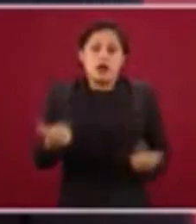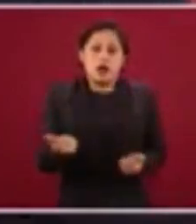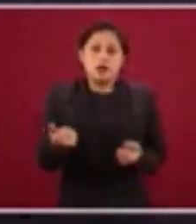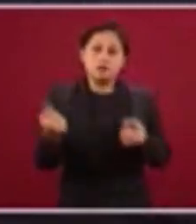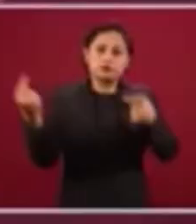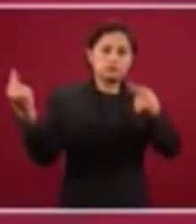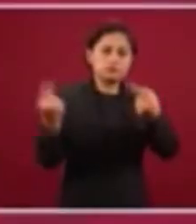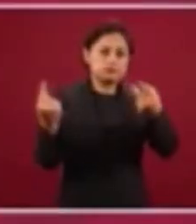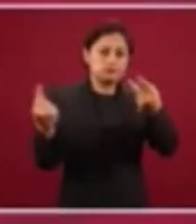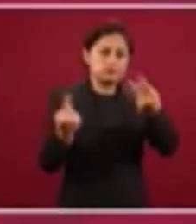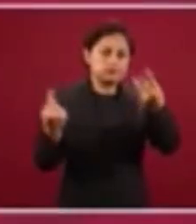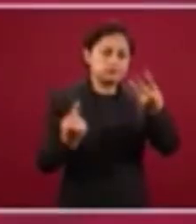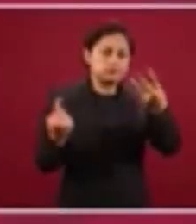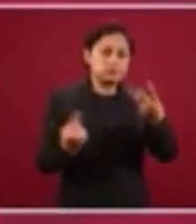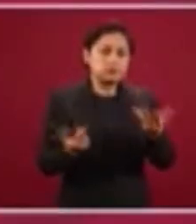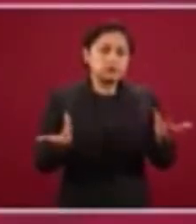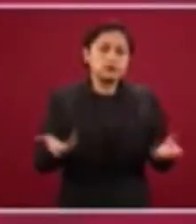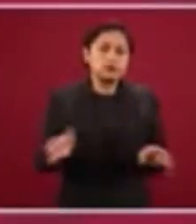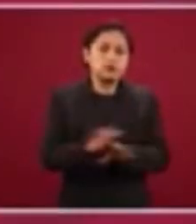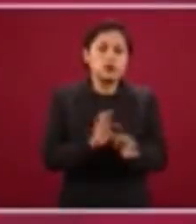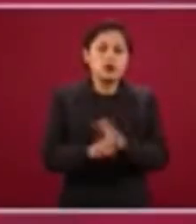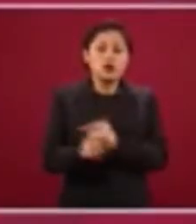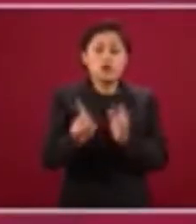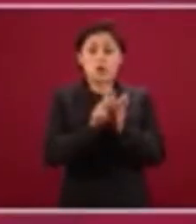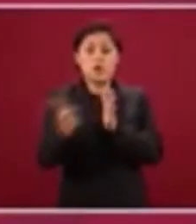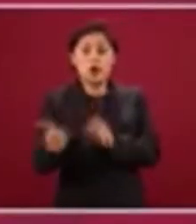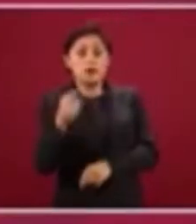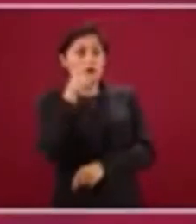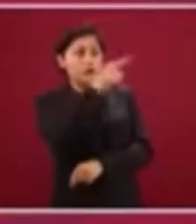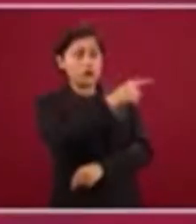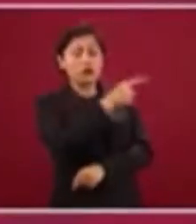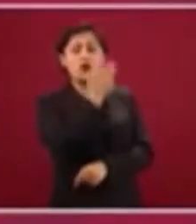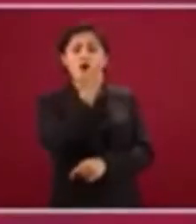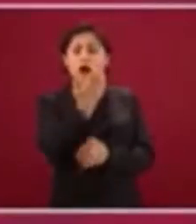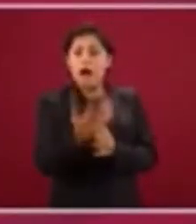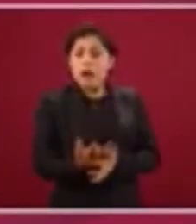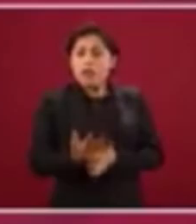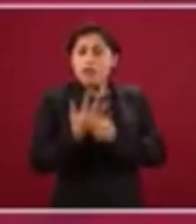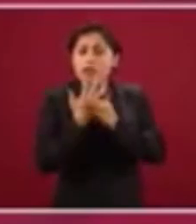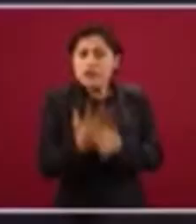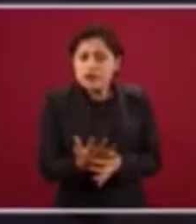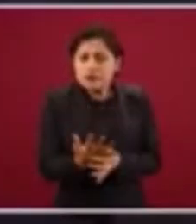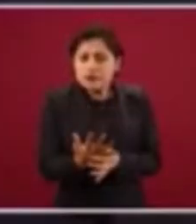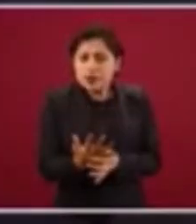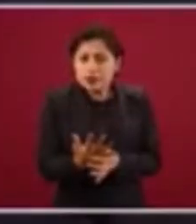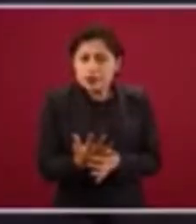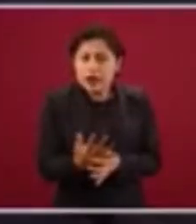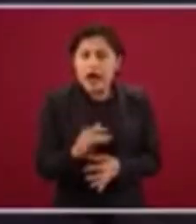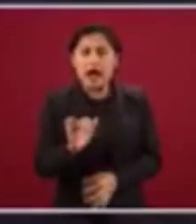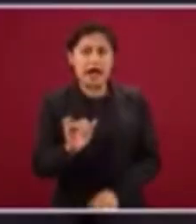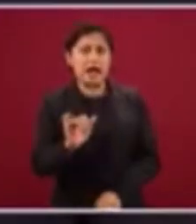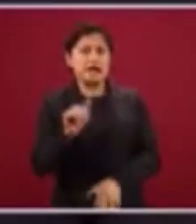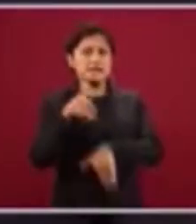No porque lo dice el Wall Street Journal, ¿sí? Ya, espérense. ¿Sí?